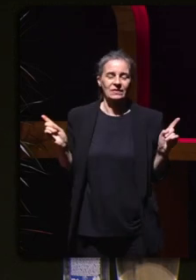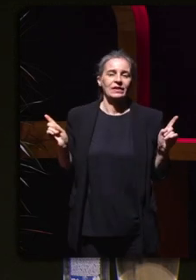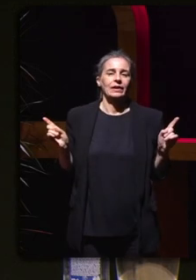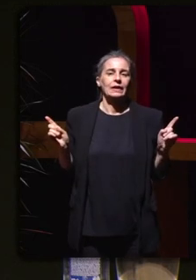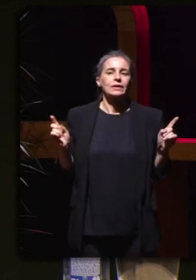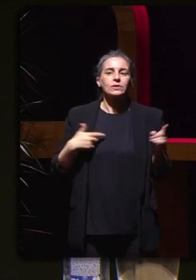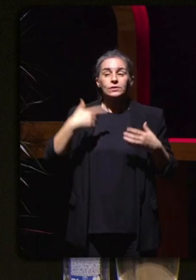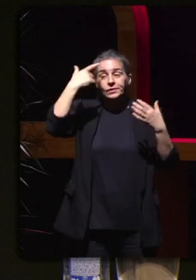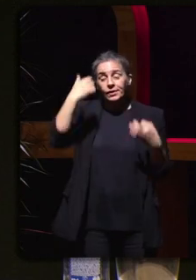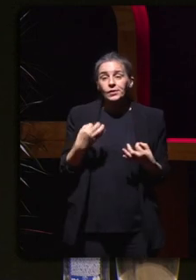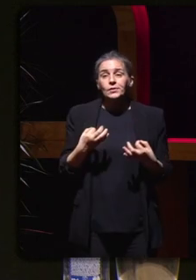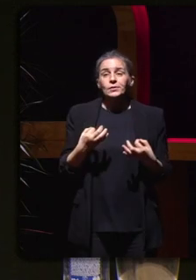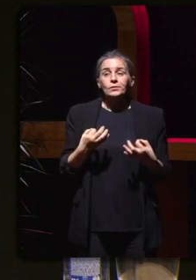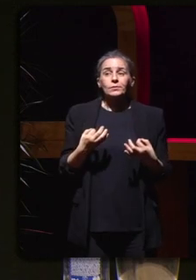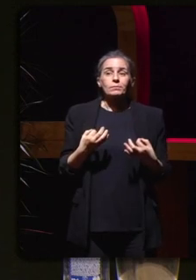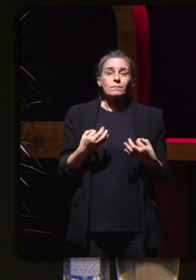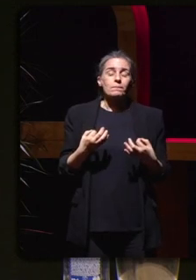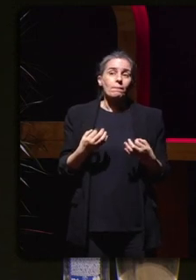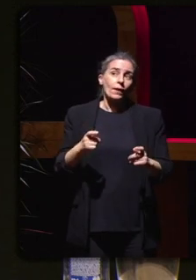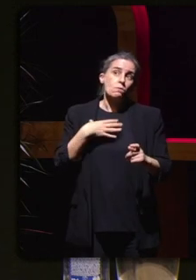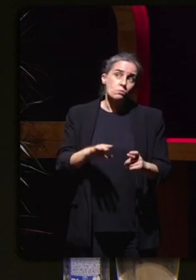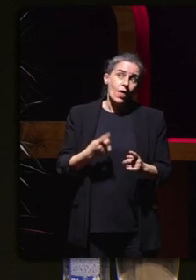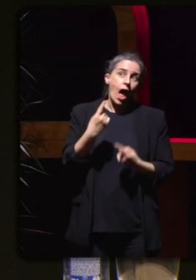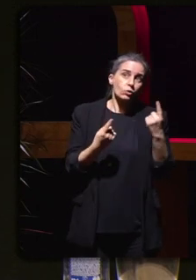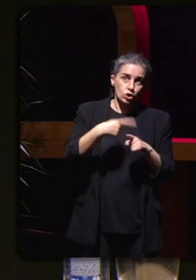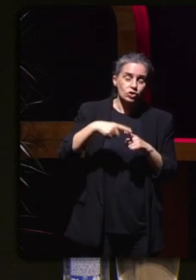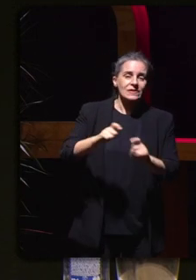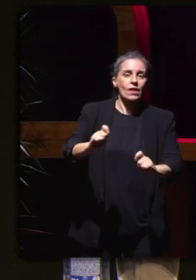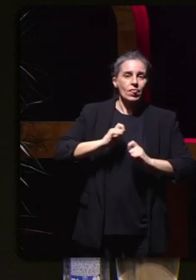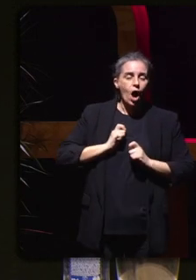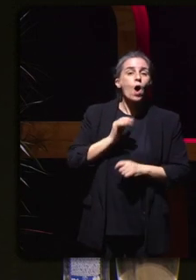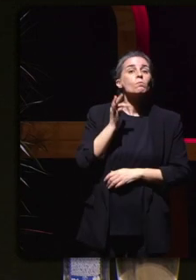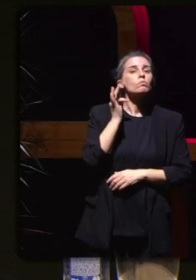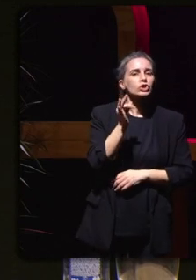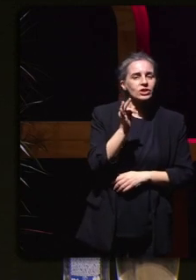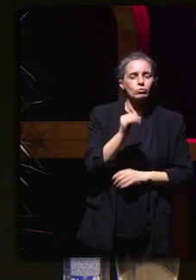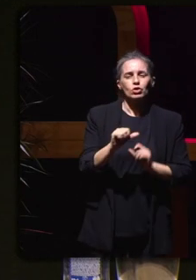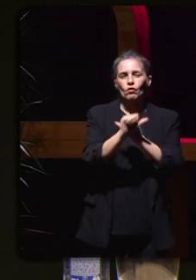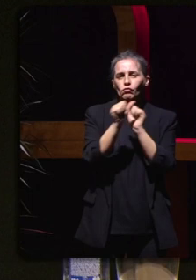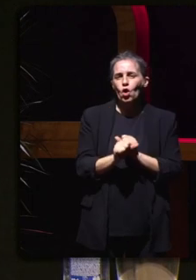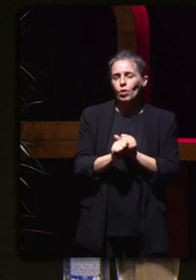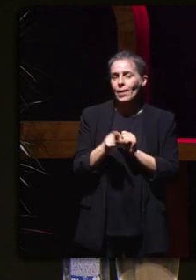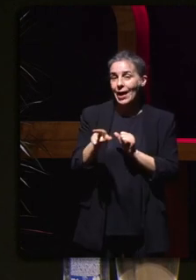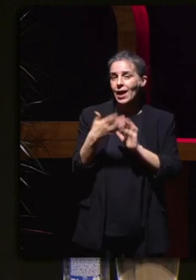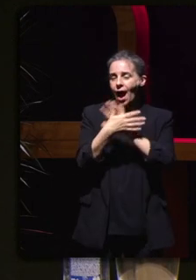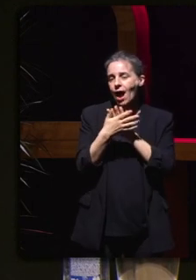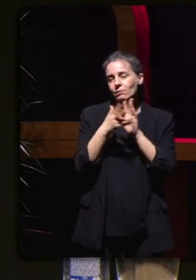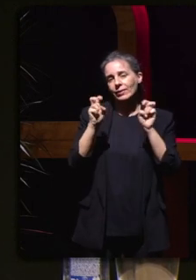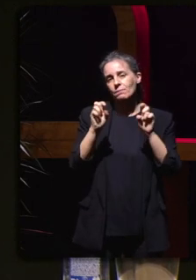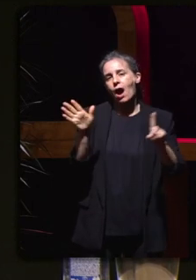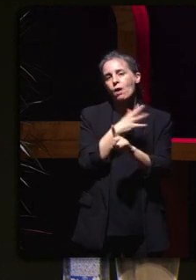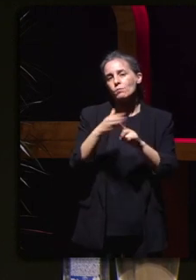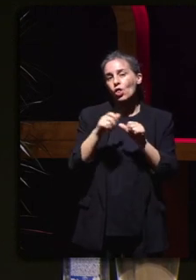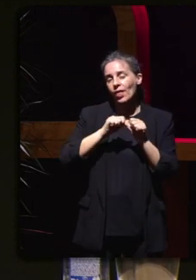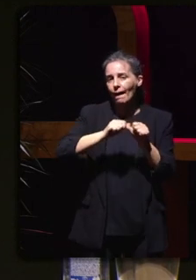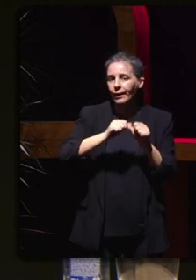sentidos ha aportado muchas cosas positivas creo que el hecho de que se hable como se ha hablado de la violencia de género ha hecho que mucha gente